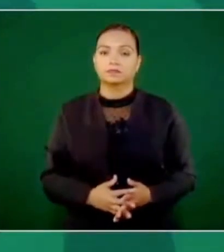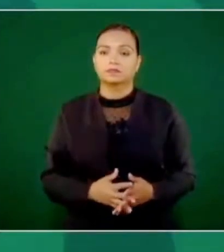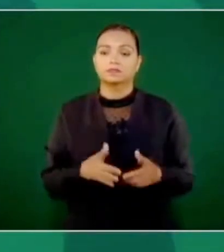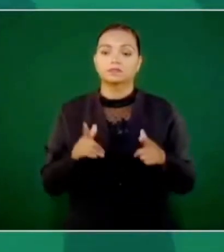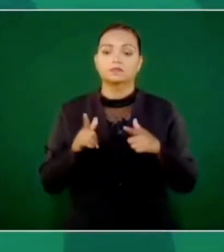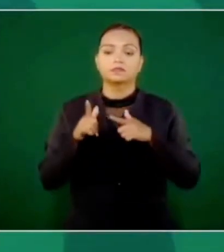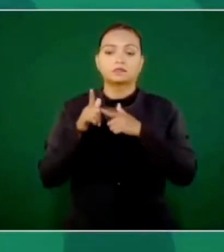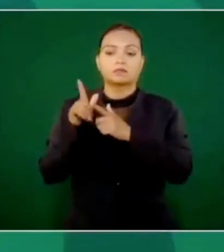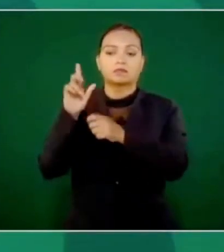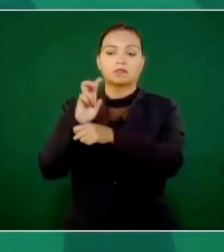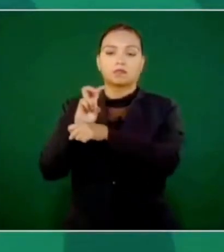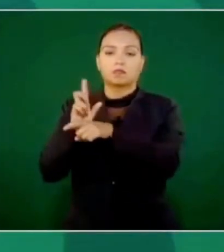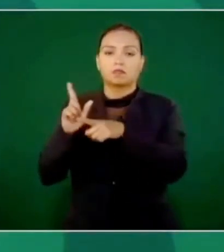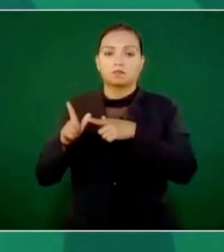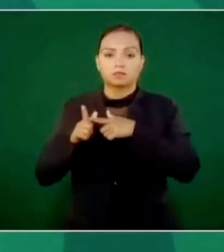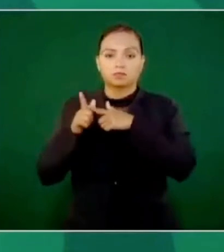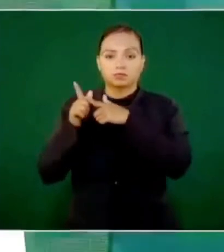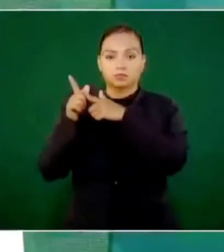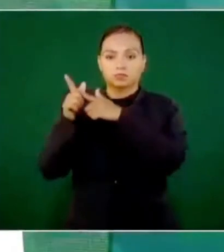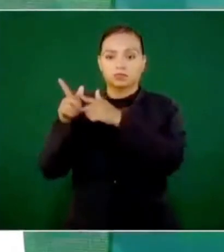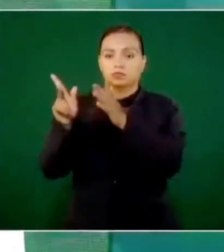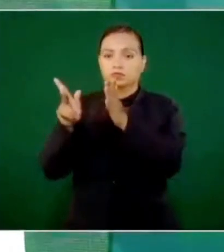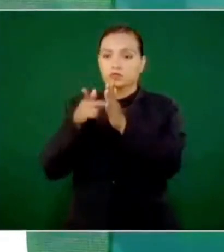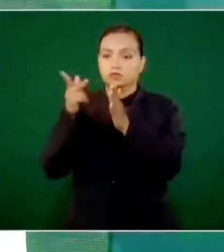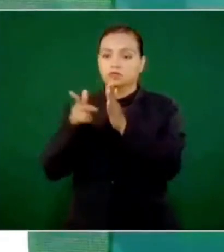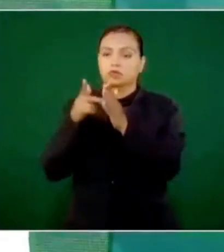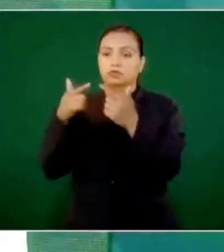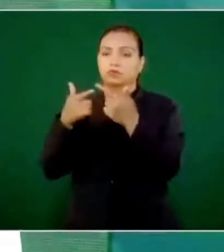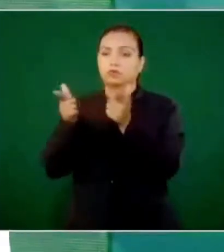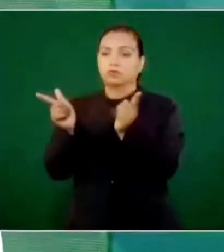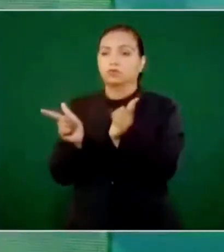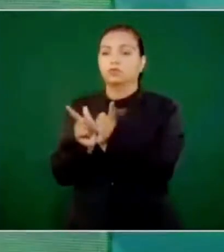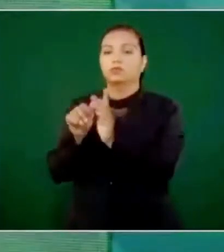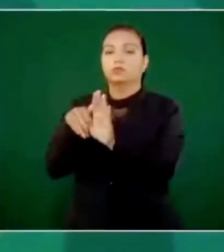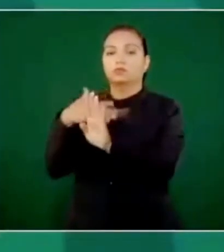perseguía a grupos contrarios.